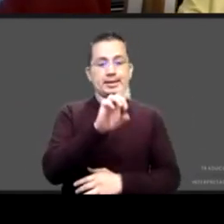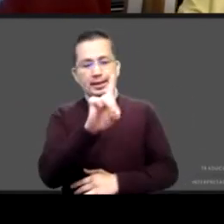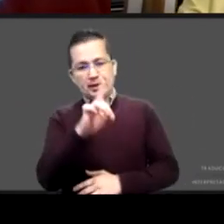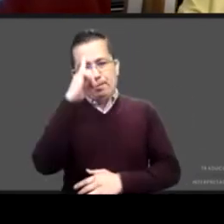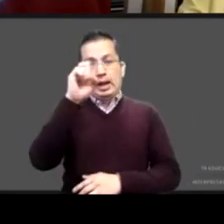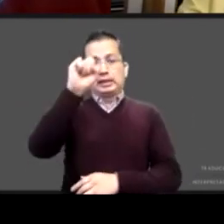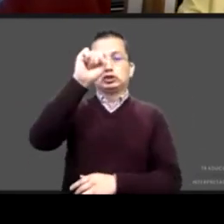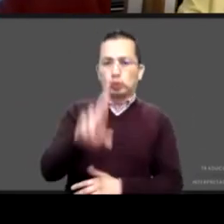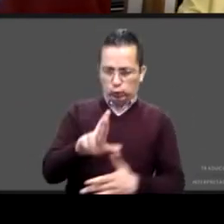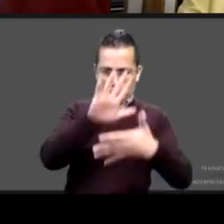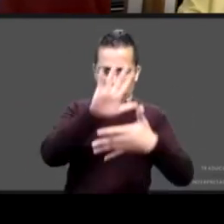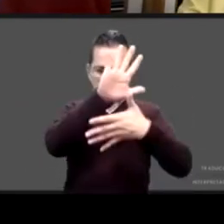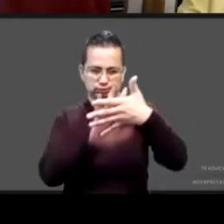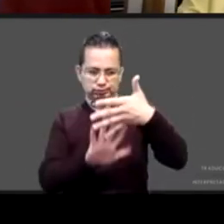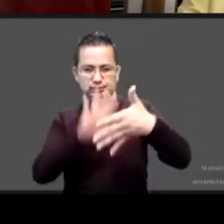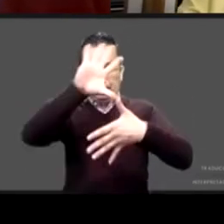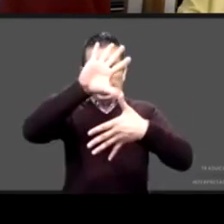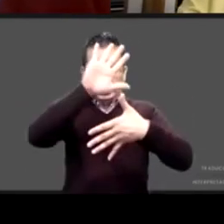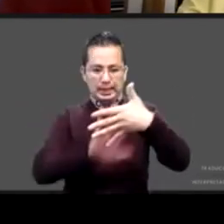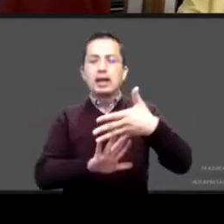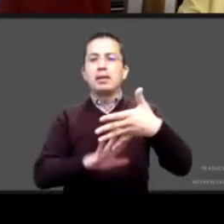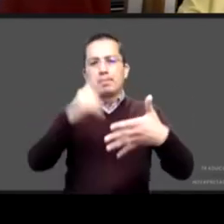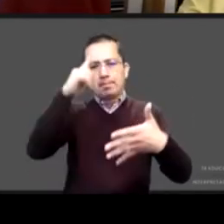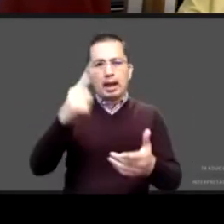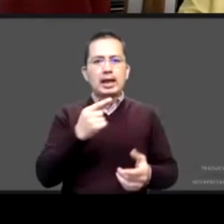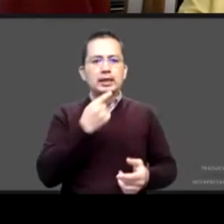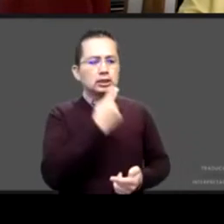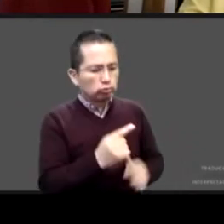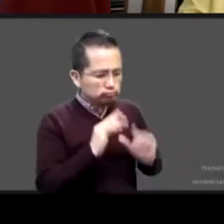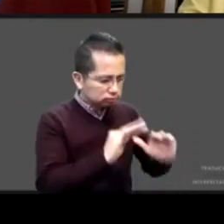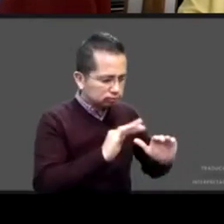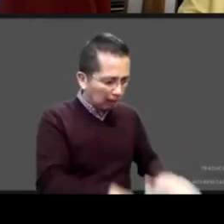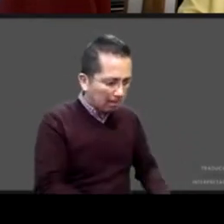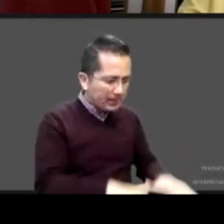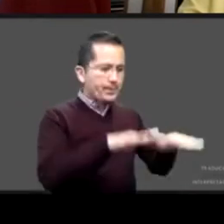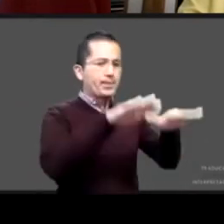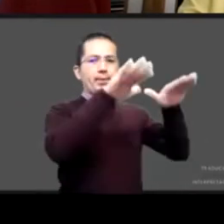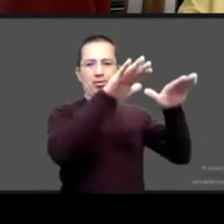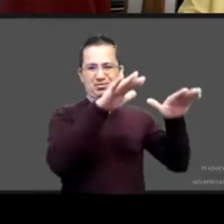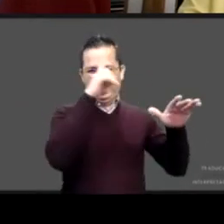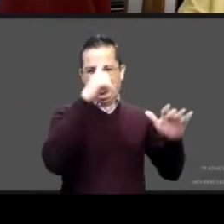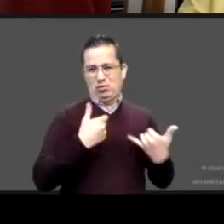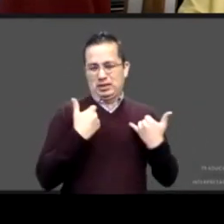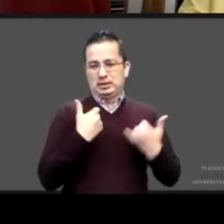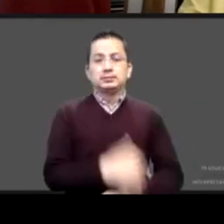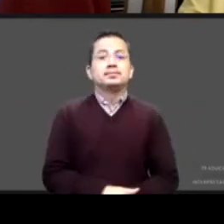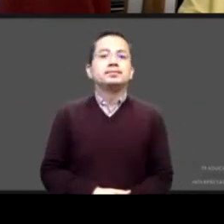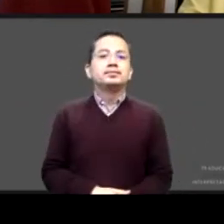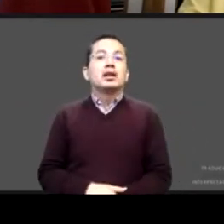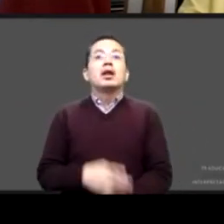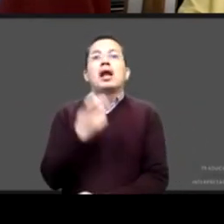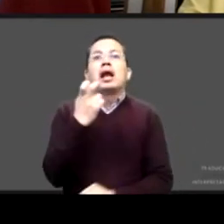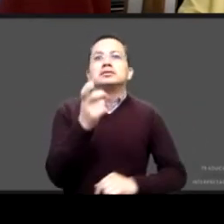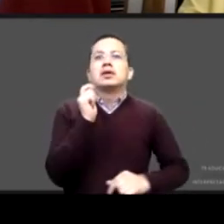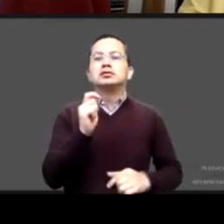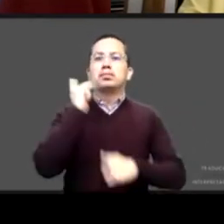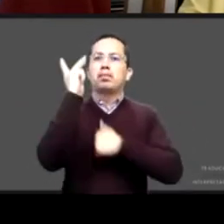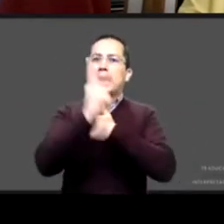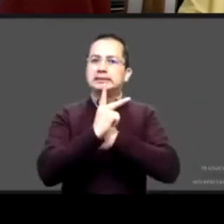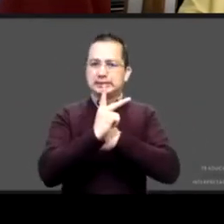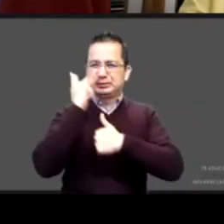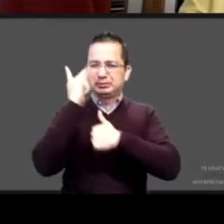hay un compromiso de los estados justamente de poder trabajar en una serie de talleres que